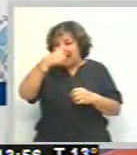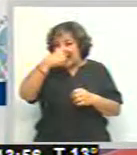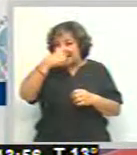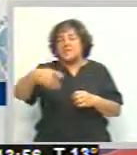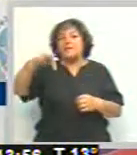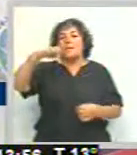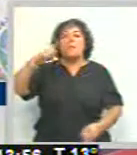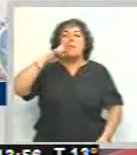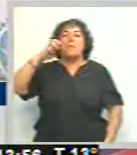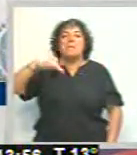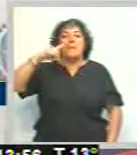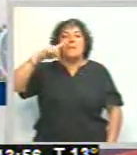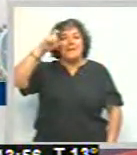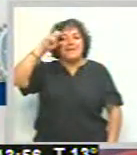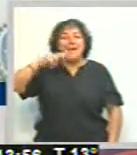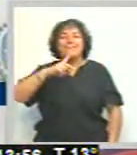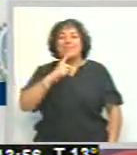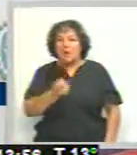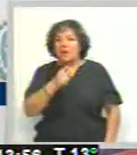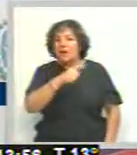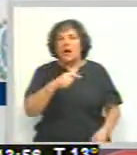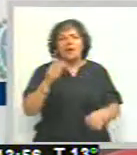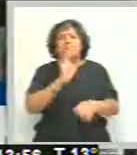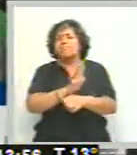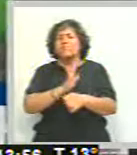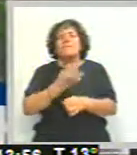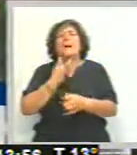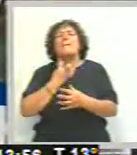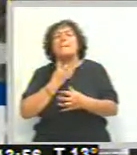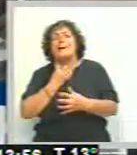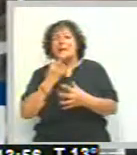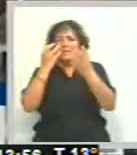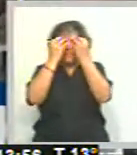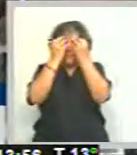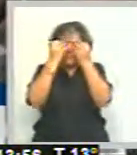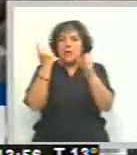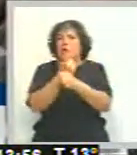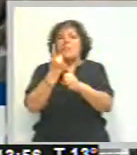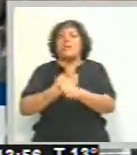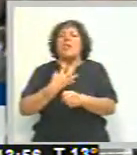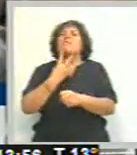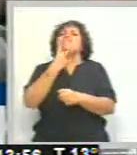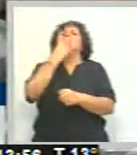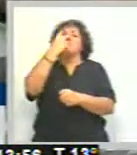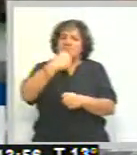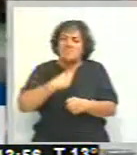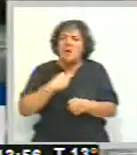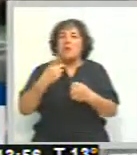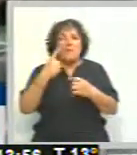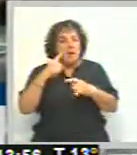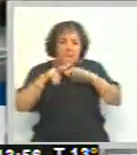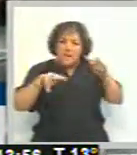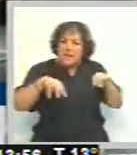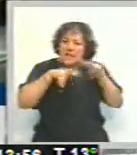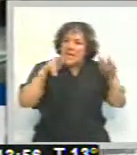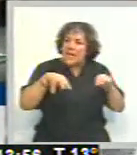que ha sido gas pimienta por por la característica del gas que se percibía están ustedes en etapa investigativa creen que puede